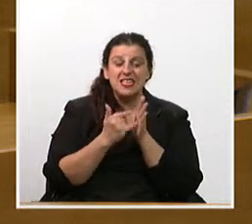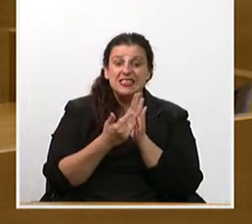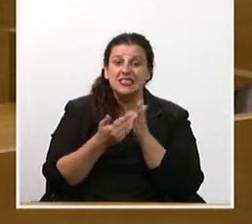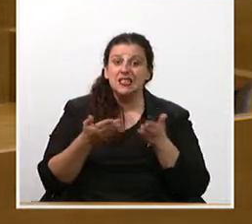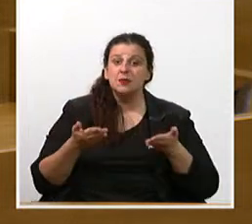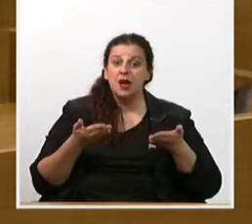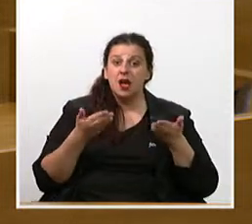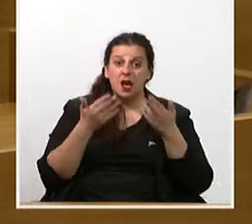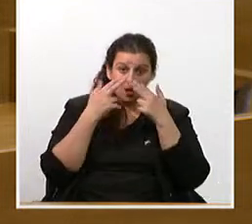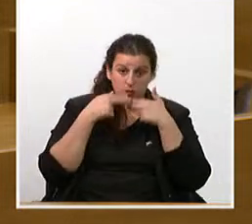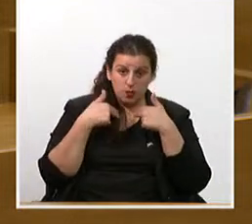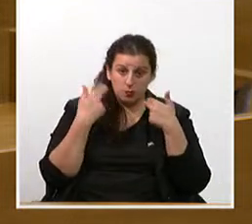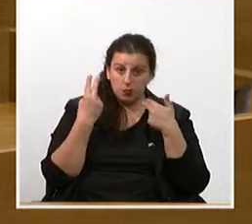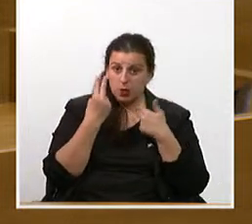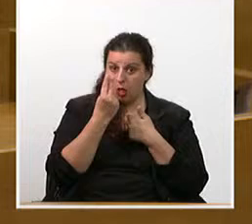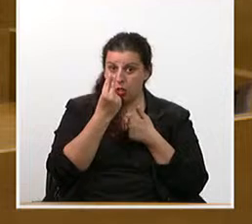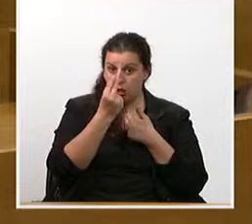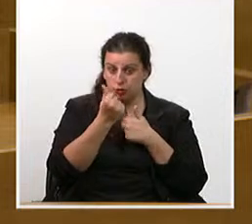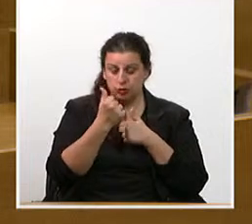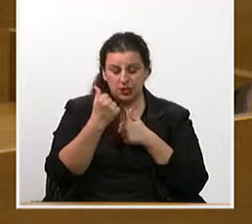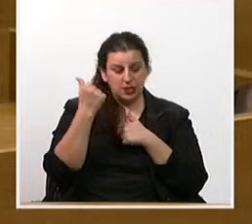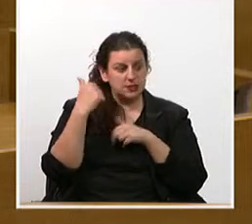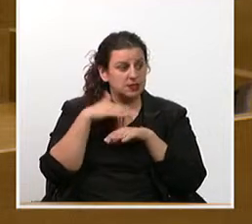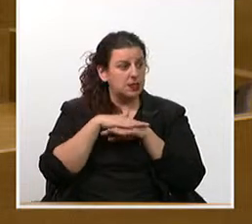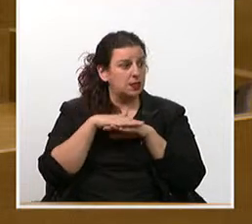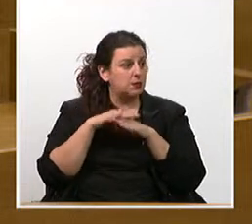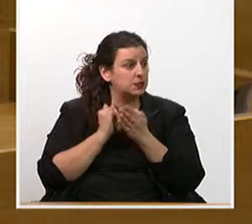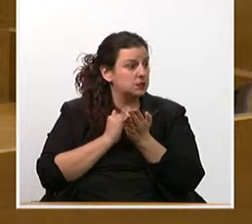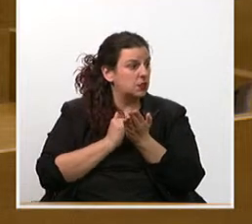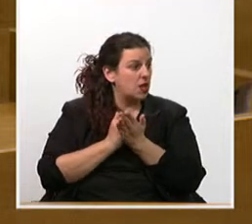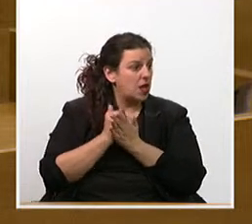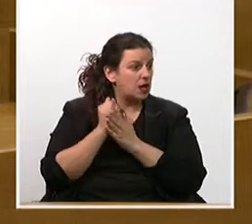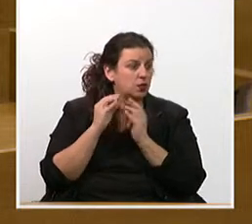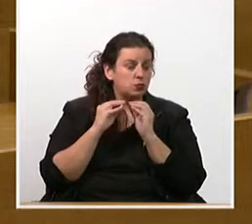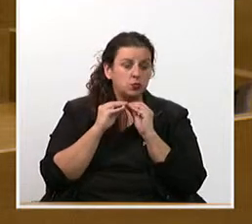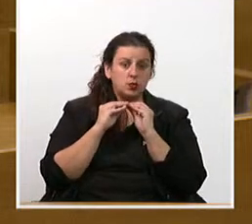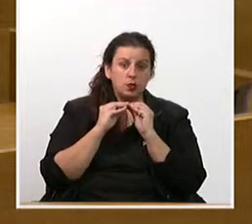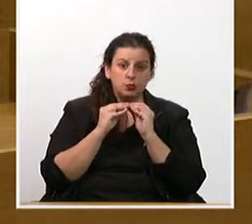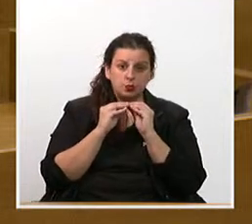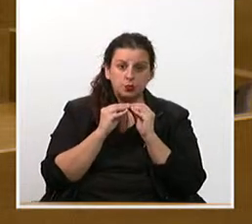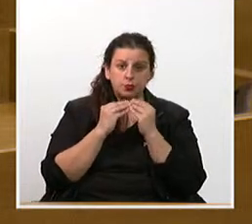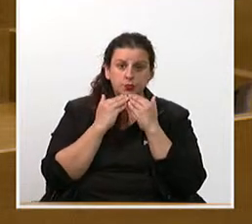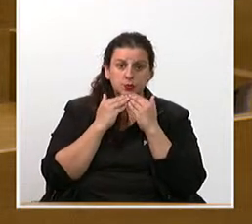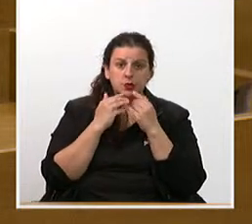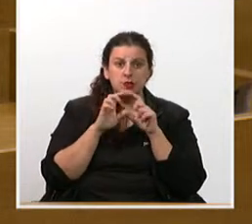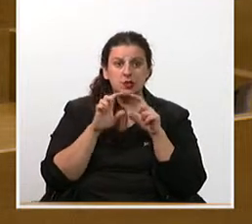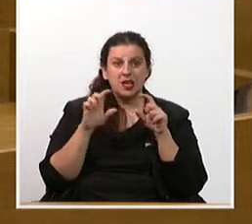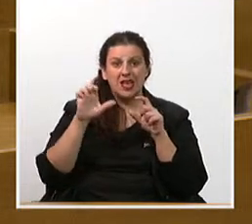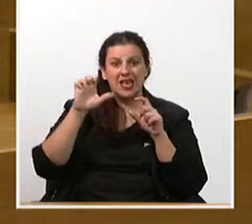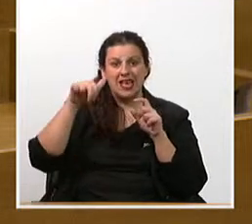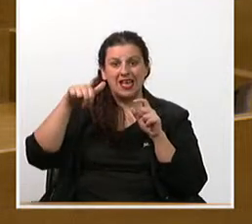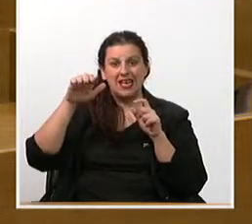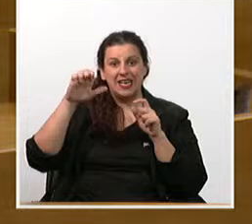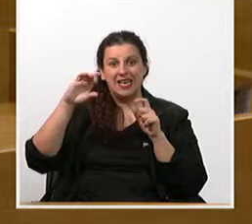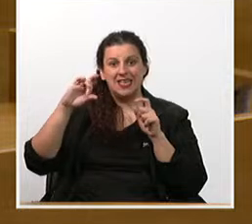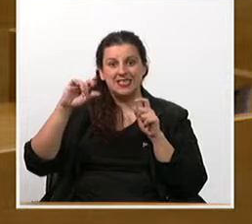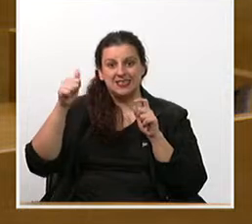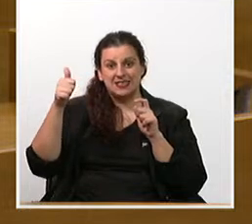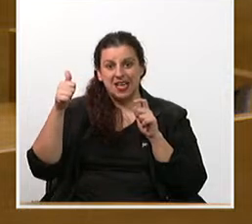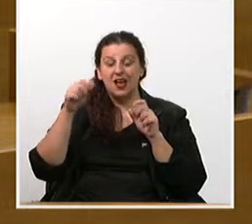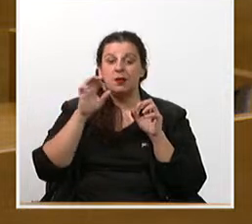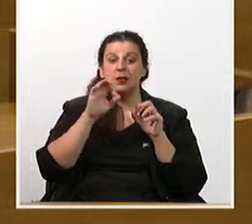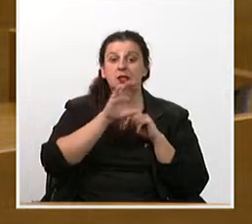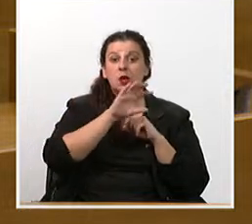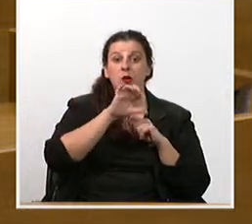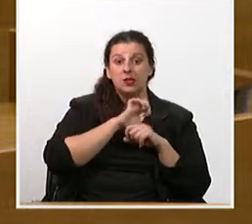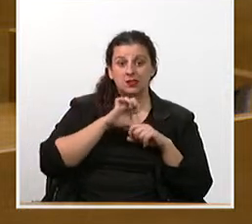vías el Ministerio de agricultura articula su ayuda a través de la sociedad enesa y la ayuda de las comunidades